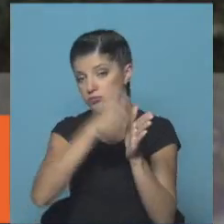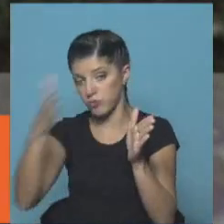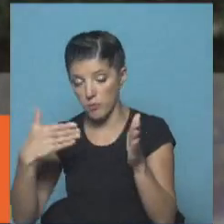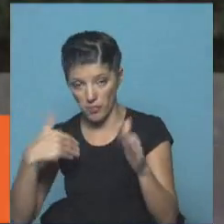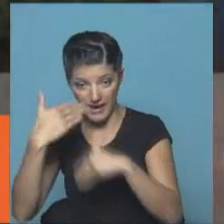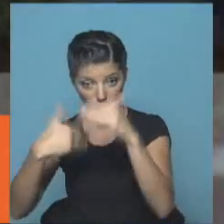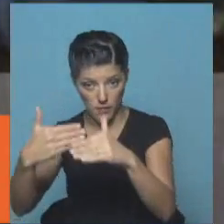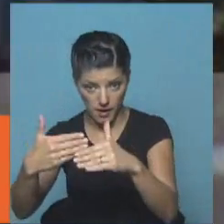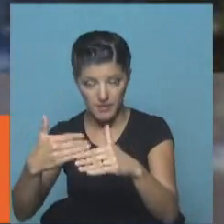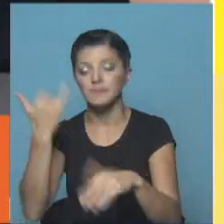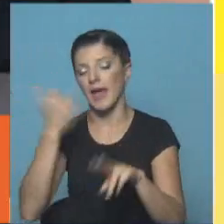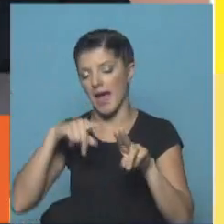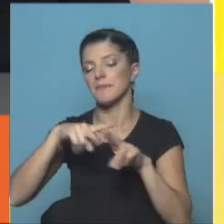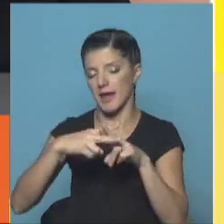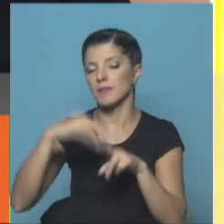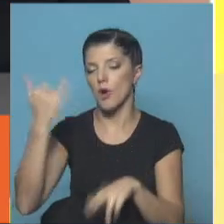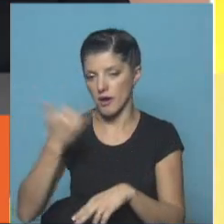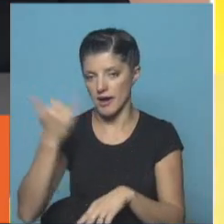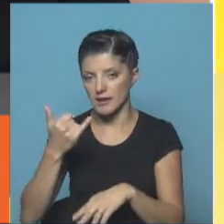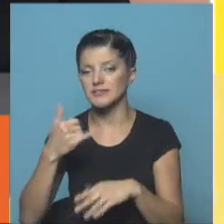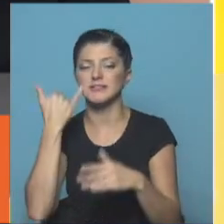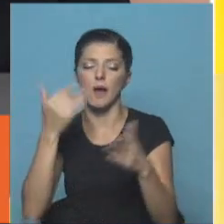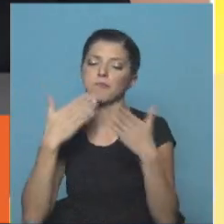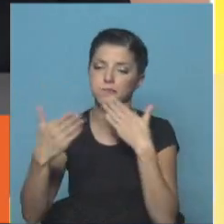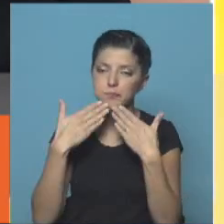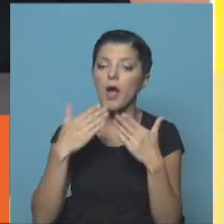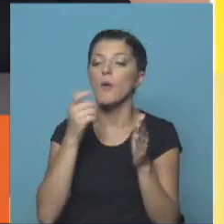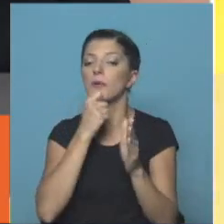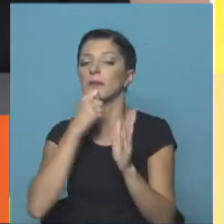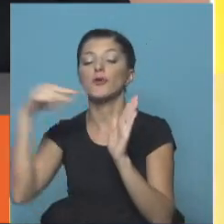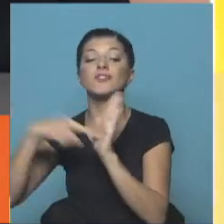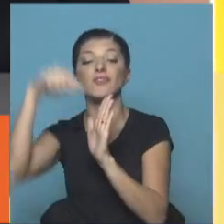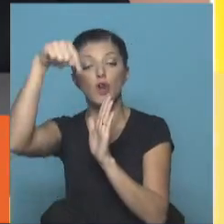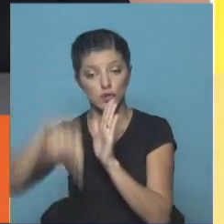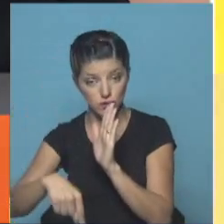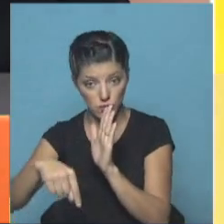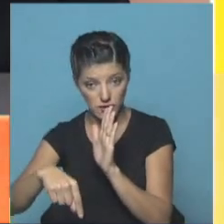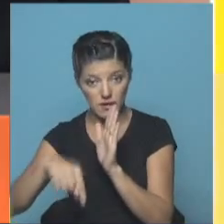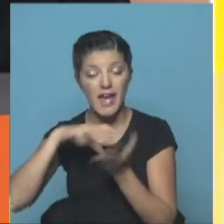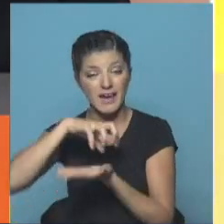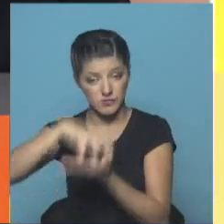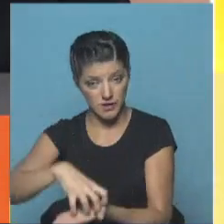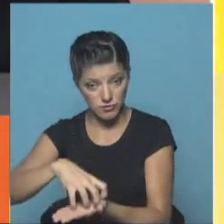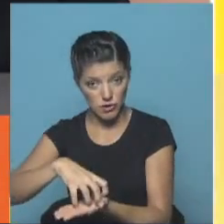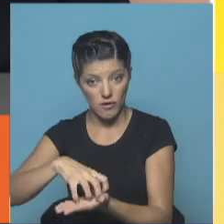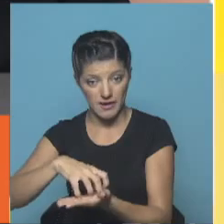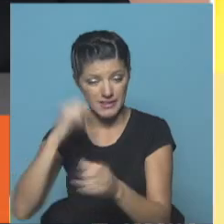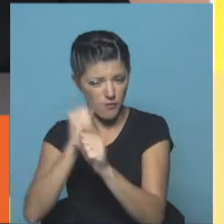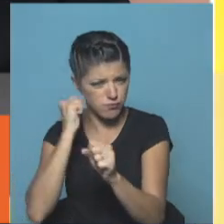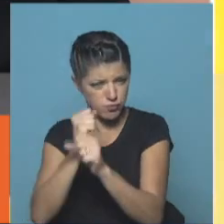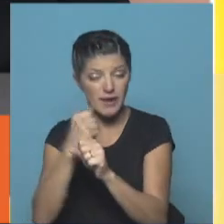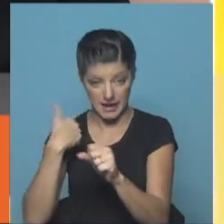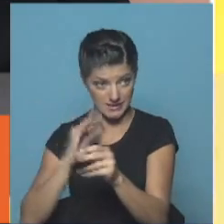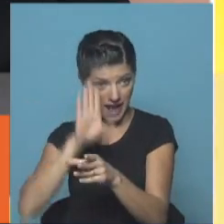esto. Hay mecanismos, realmente hay mecanismos, han sido discutidos, no sé, el Centro del Sur, el South Center, que es un centro que ha trabajado mucho en UNCTAD, Argentina, del cual es